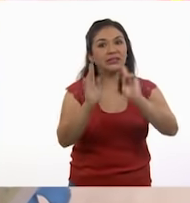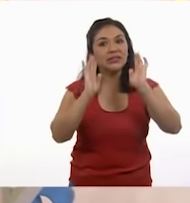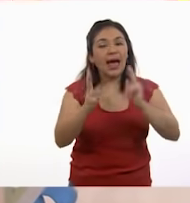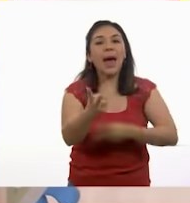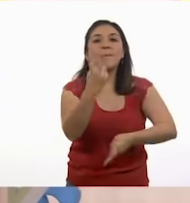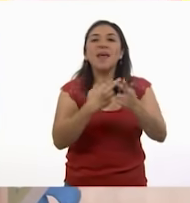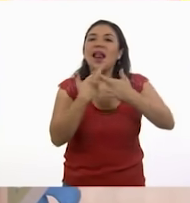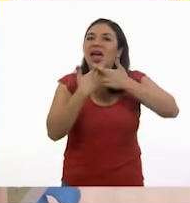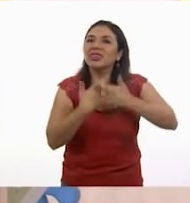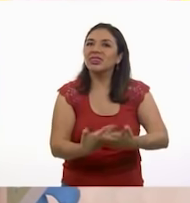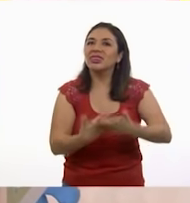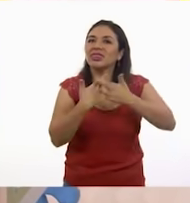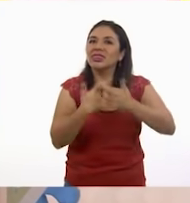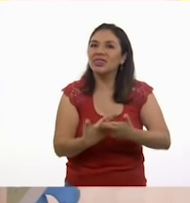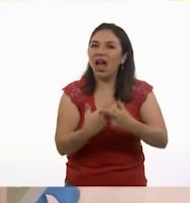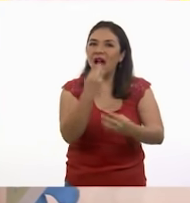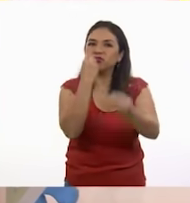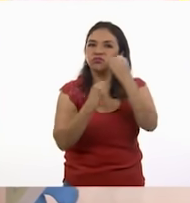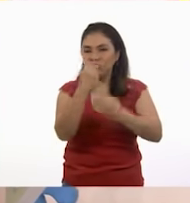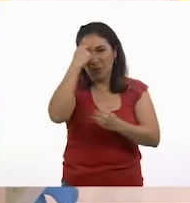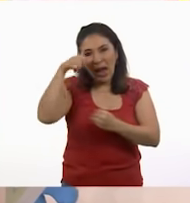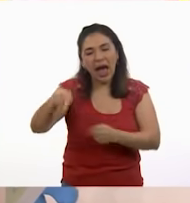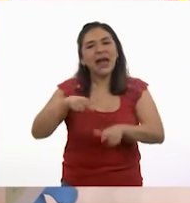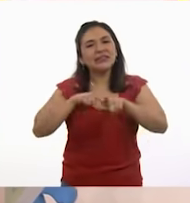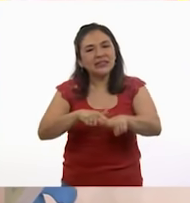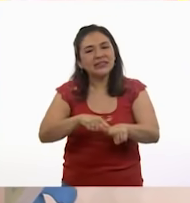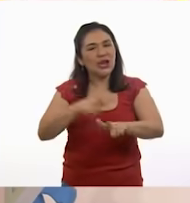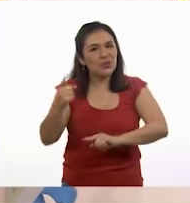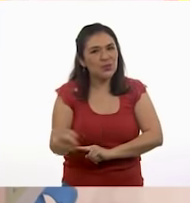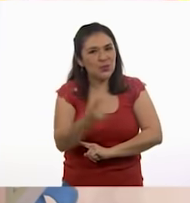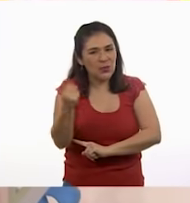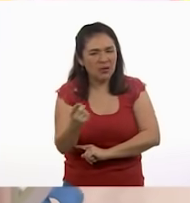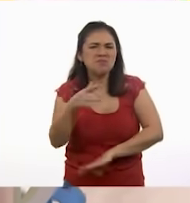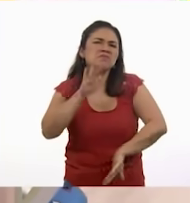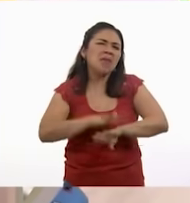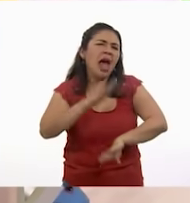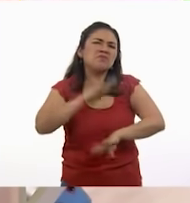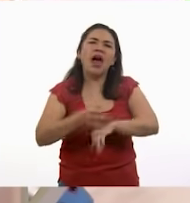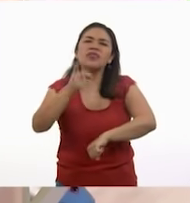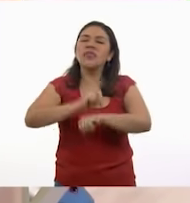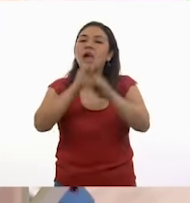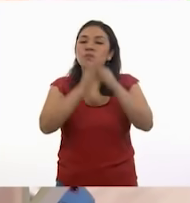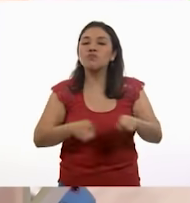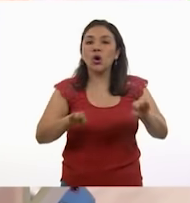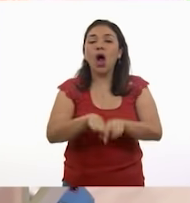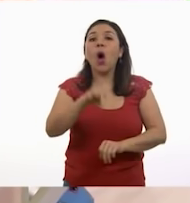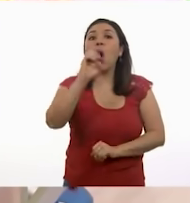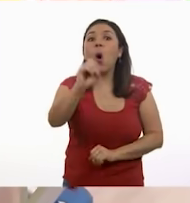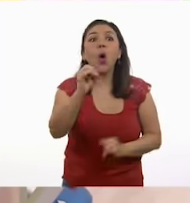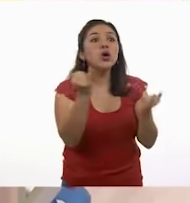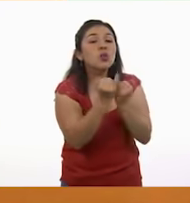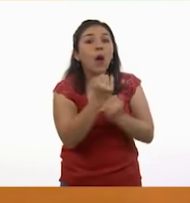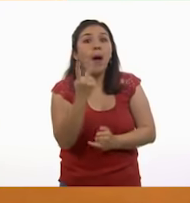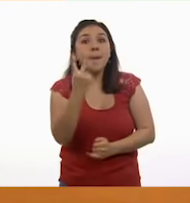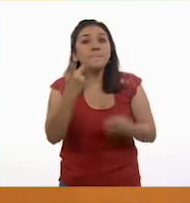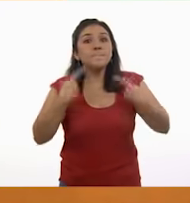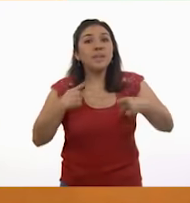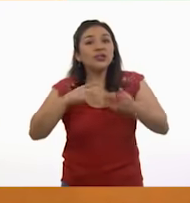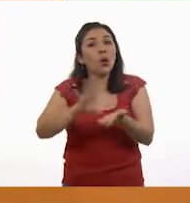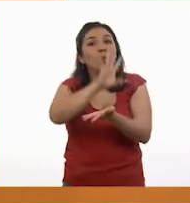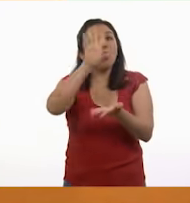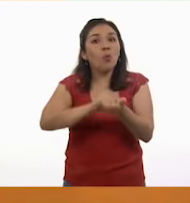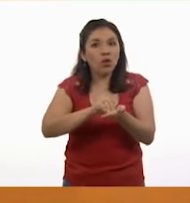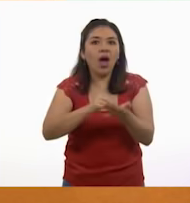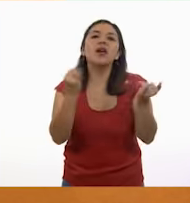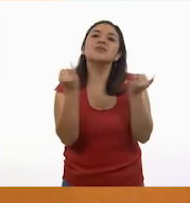haya abundancia para sus alimentos y muchos más también la vida de dos personas también podría claro la unión de dos